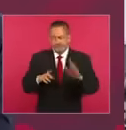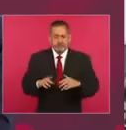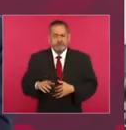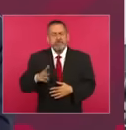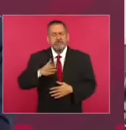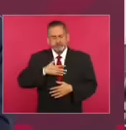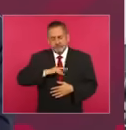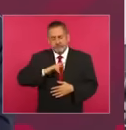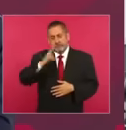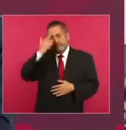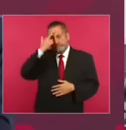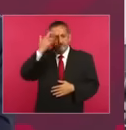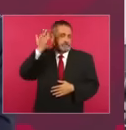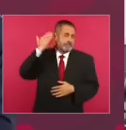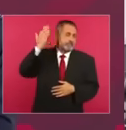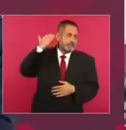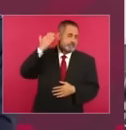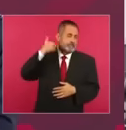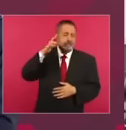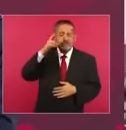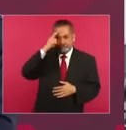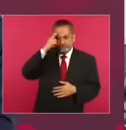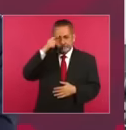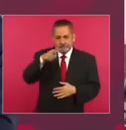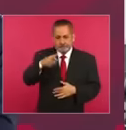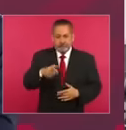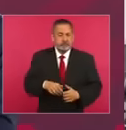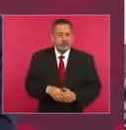Yo recuerdo que